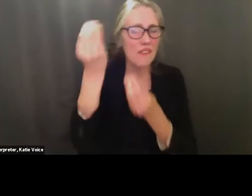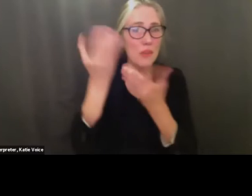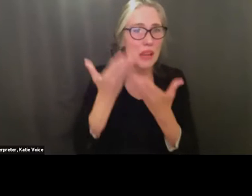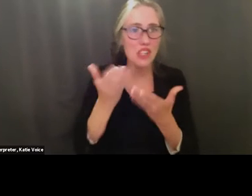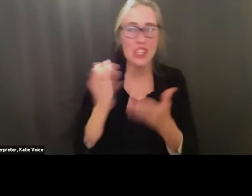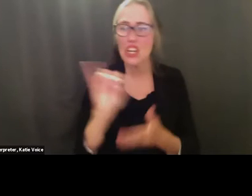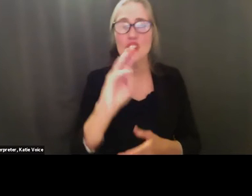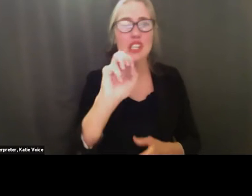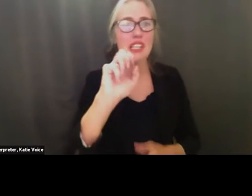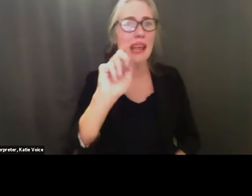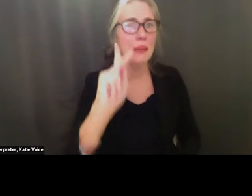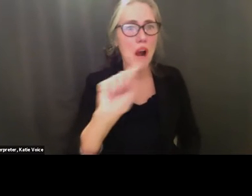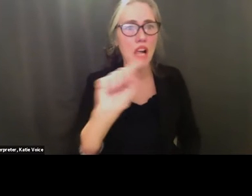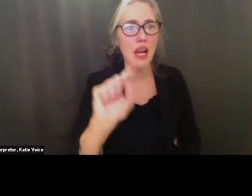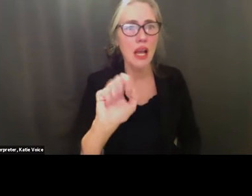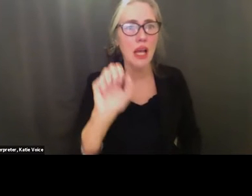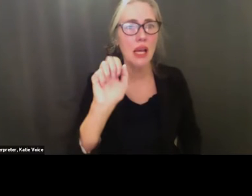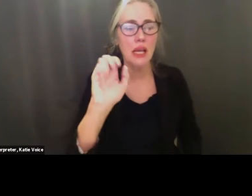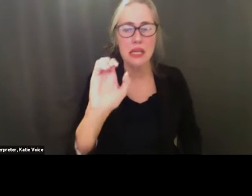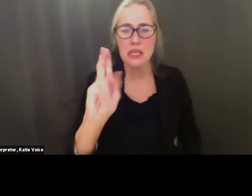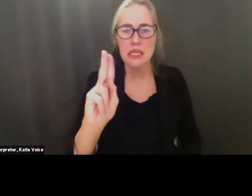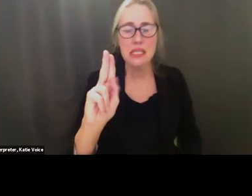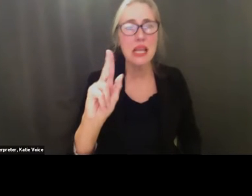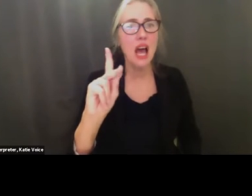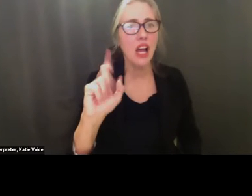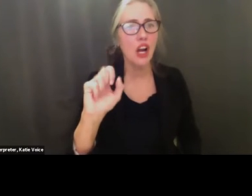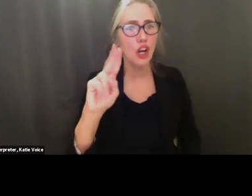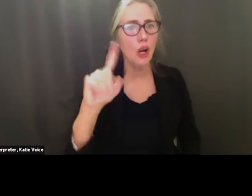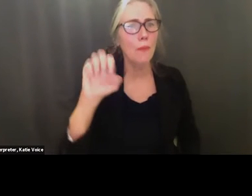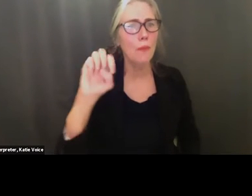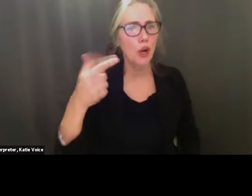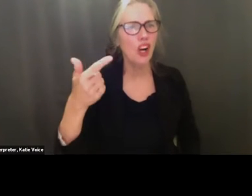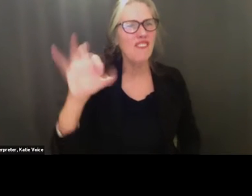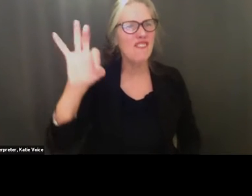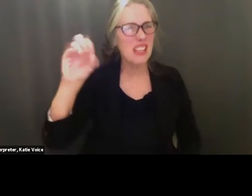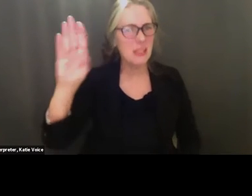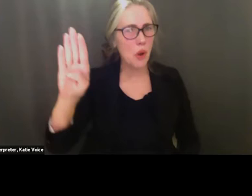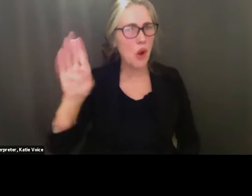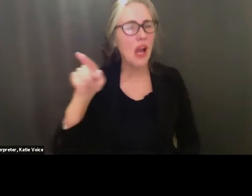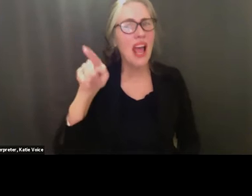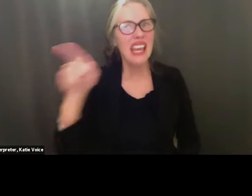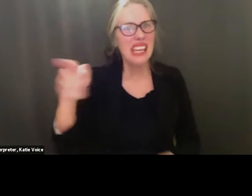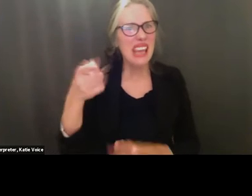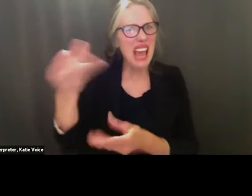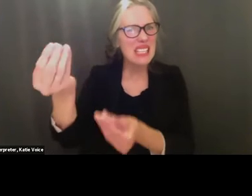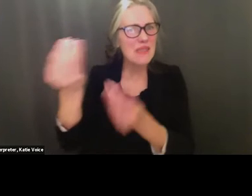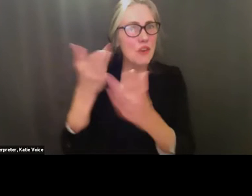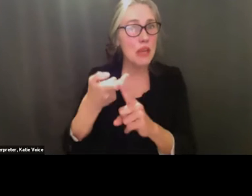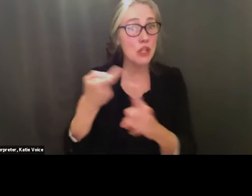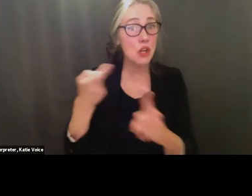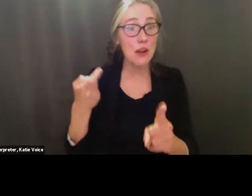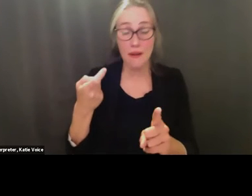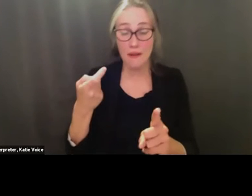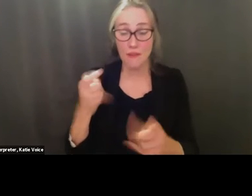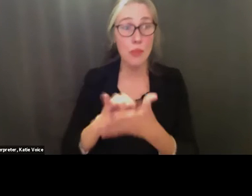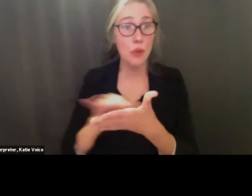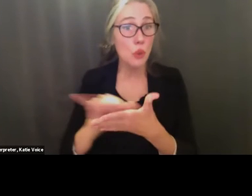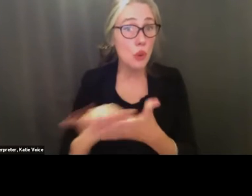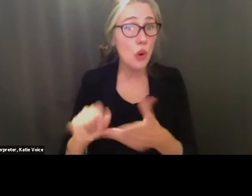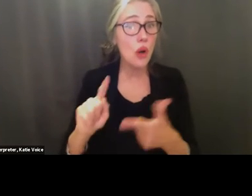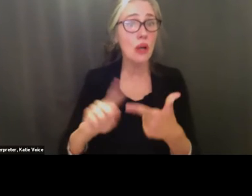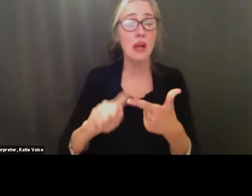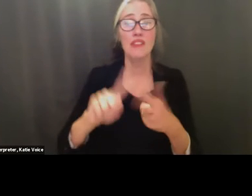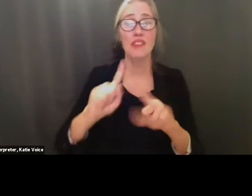Mark Zuckerberg, por ejemplo, él se basan en datos de Florida y en Massachusetts que muestran que hay